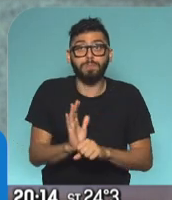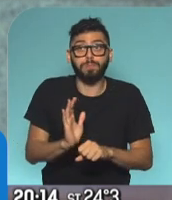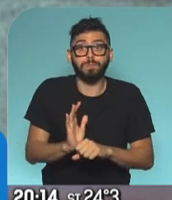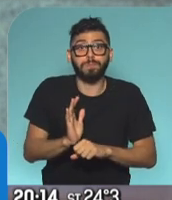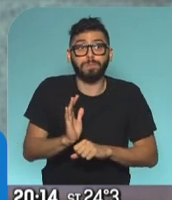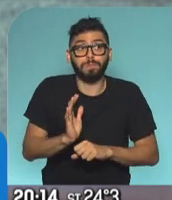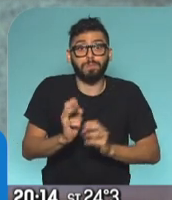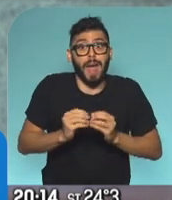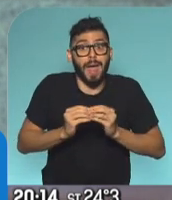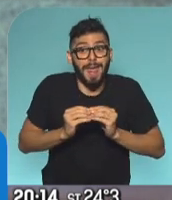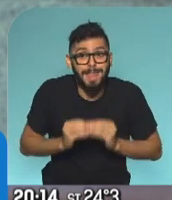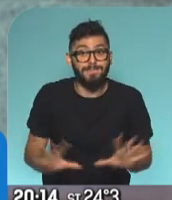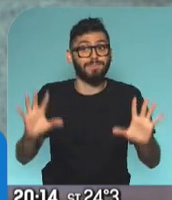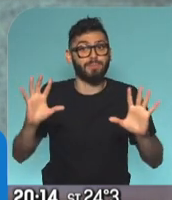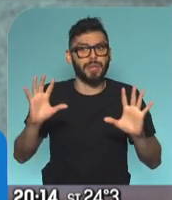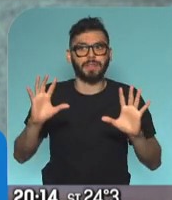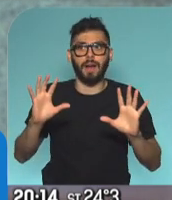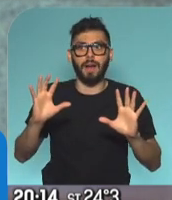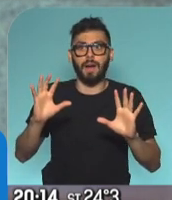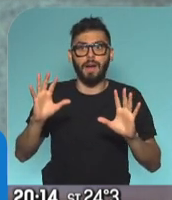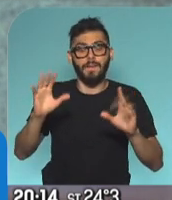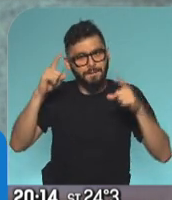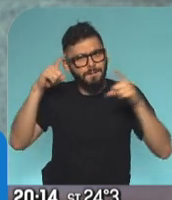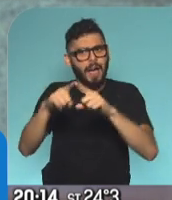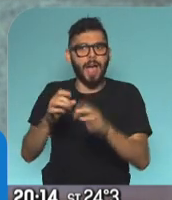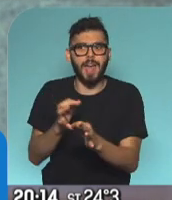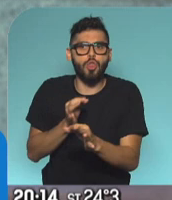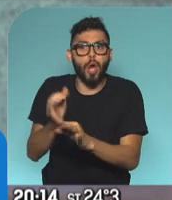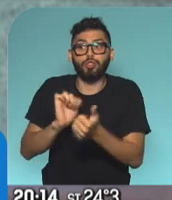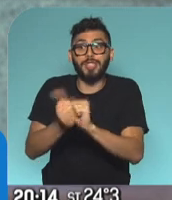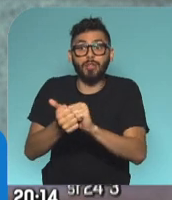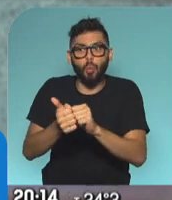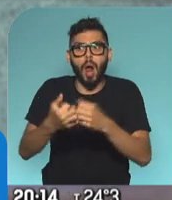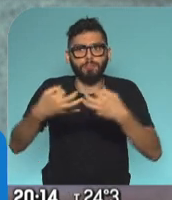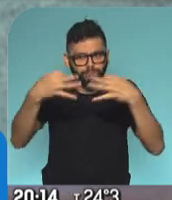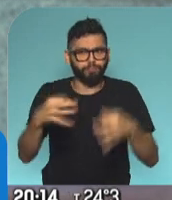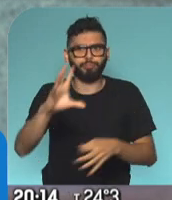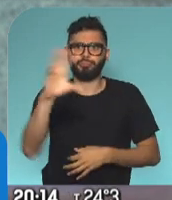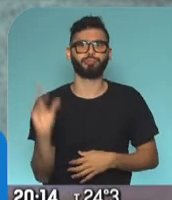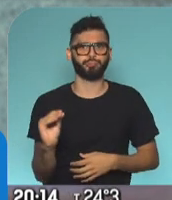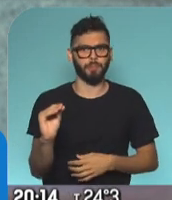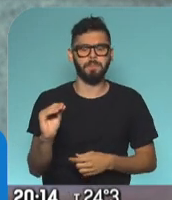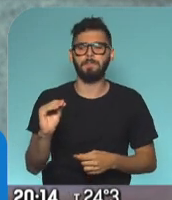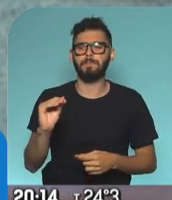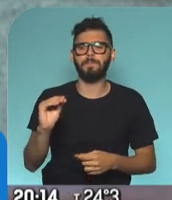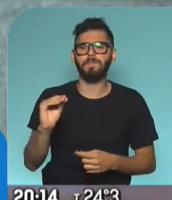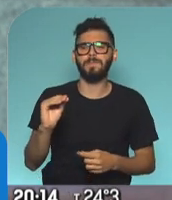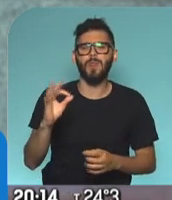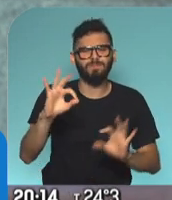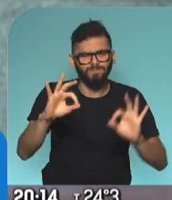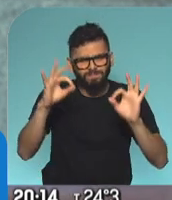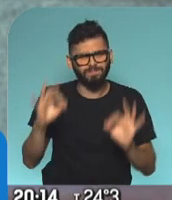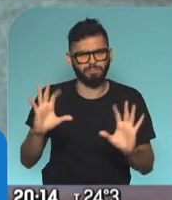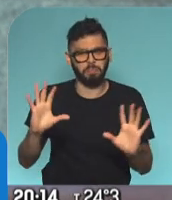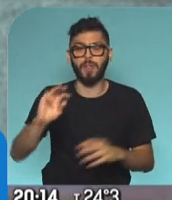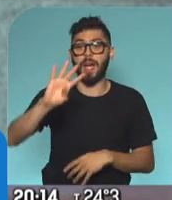para buscar una mayor educación a la educación sexual que se generalice y se nacionalice pero hablemos puntualmente ya